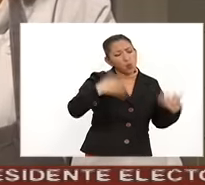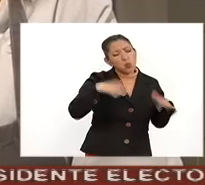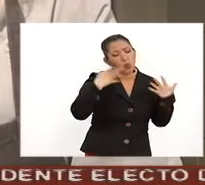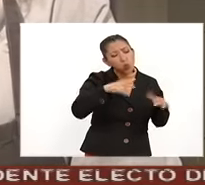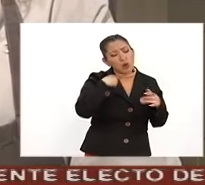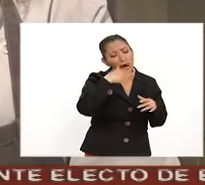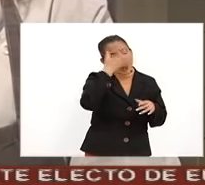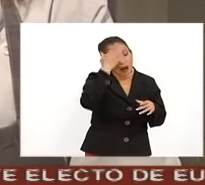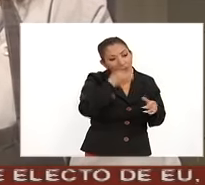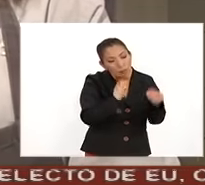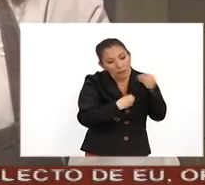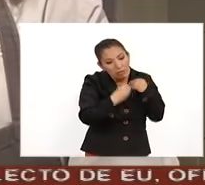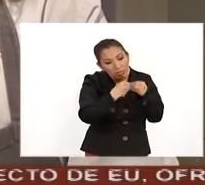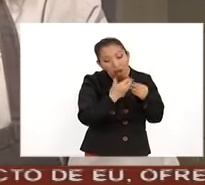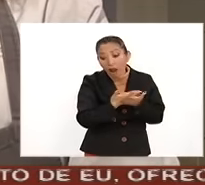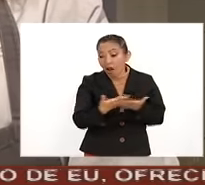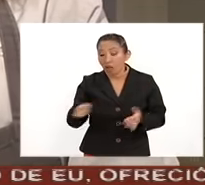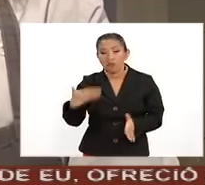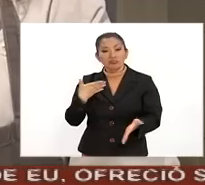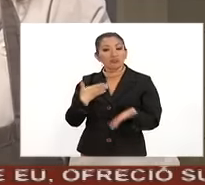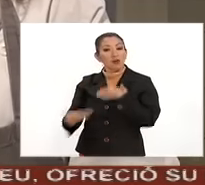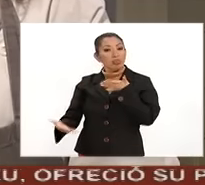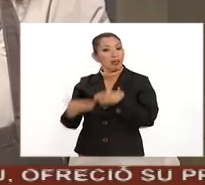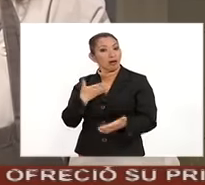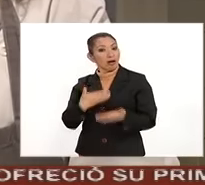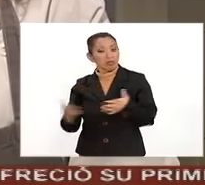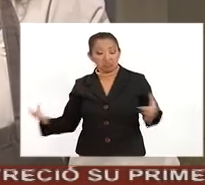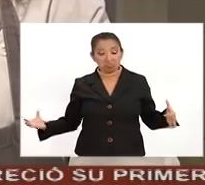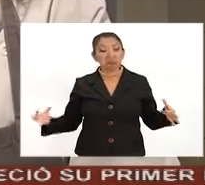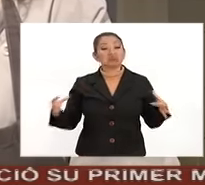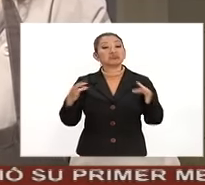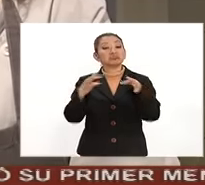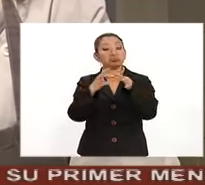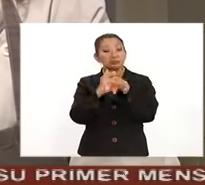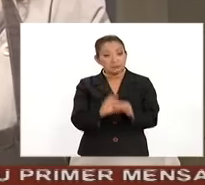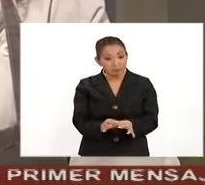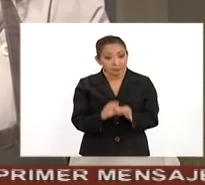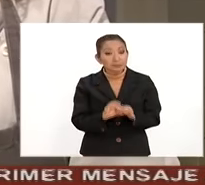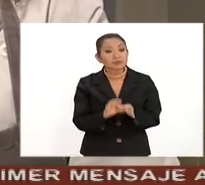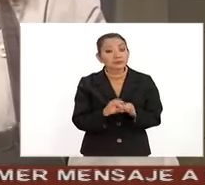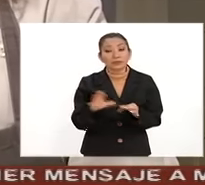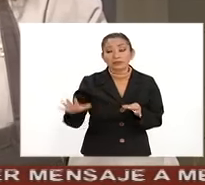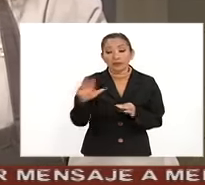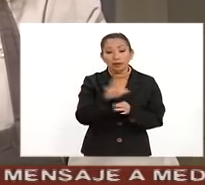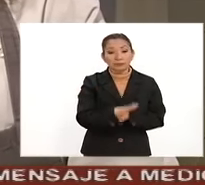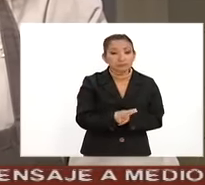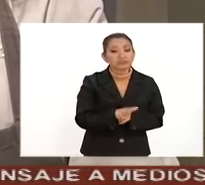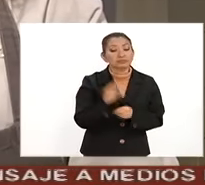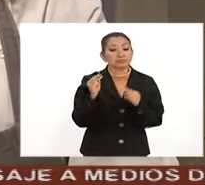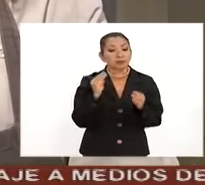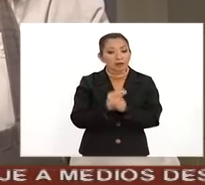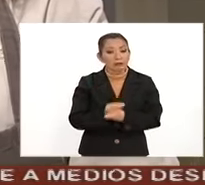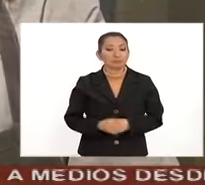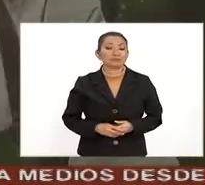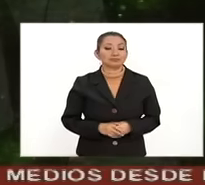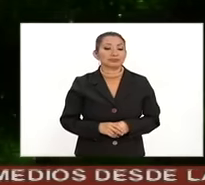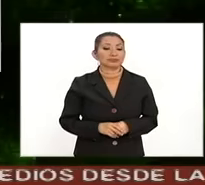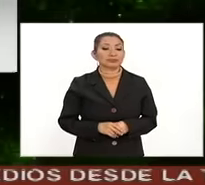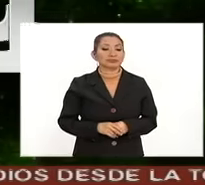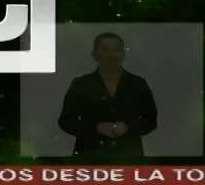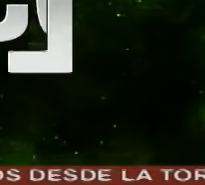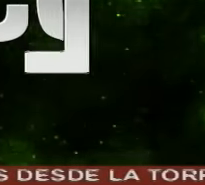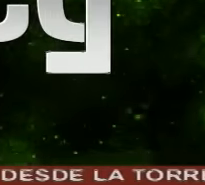ancestrales hasta las cosas que hoy en día son, que están en el auge global y mundial, ¿no?